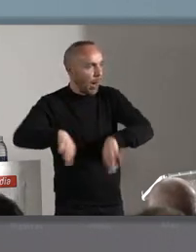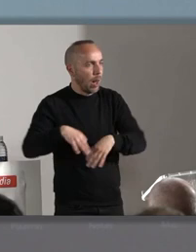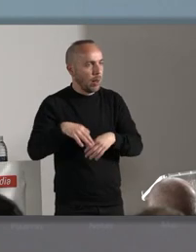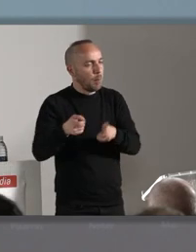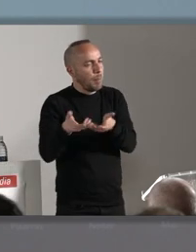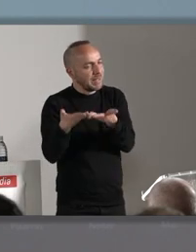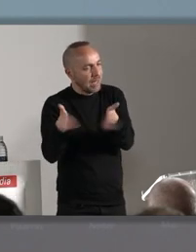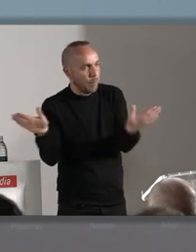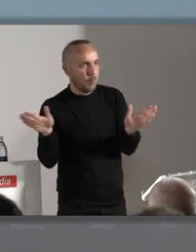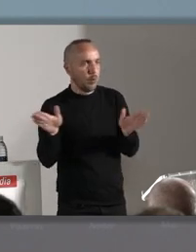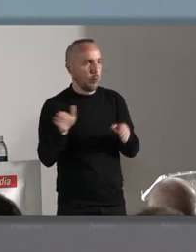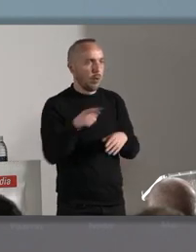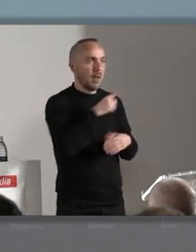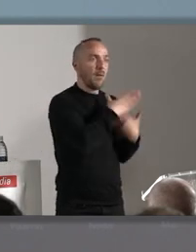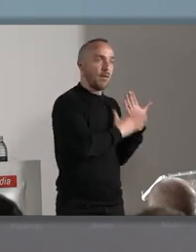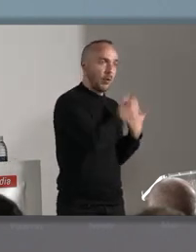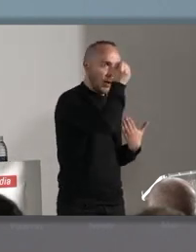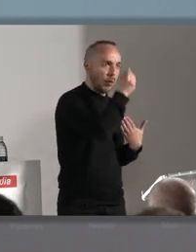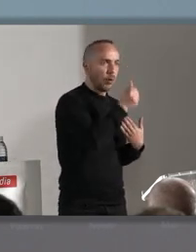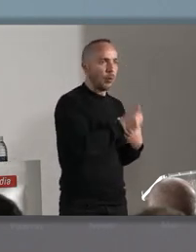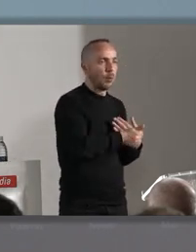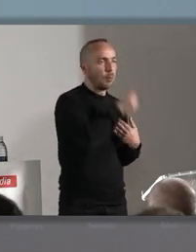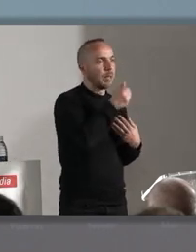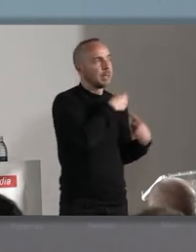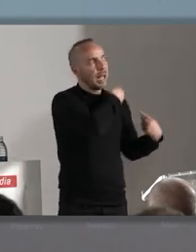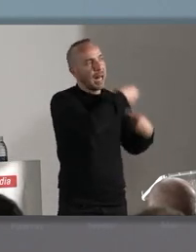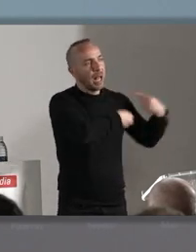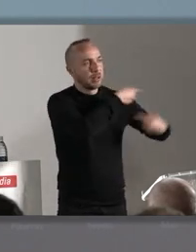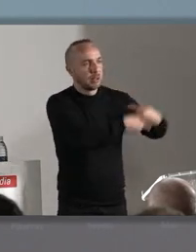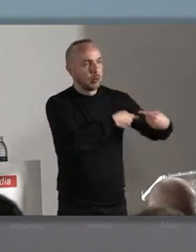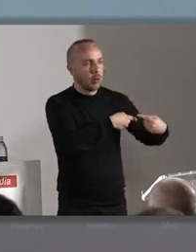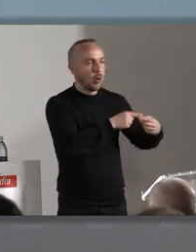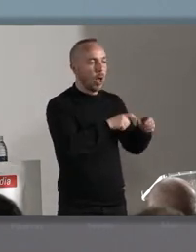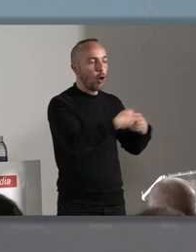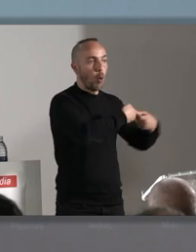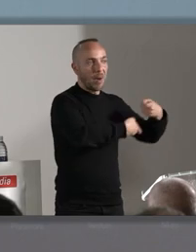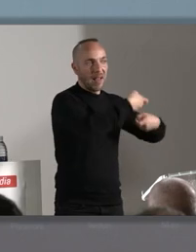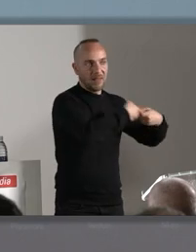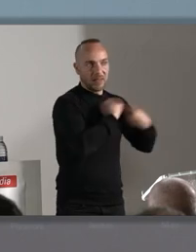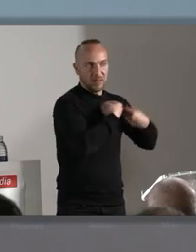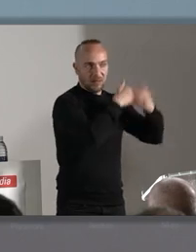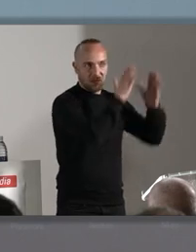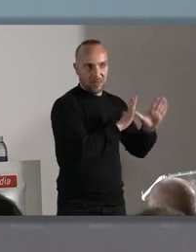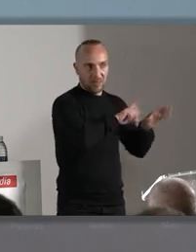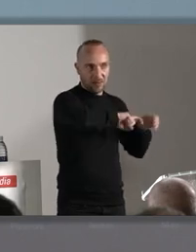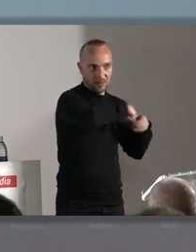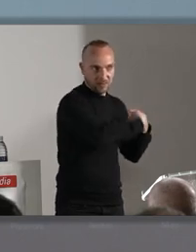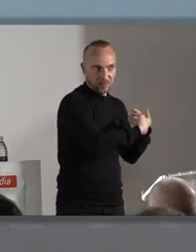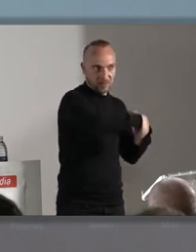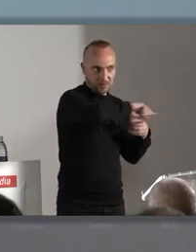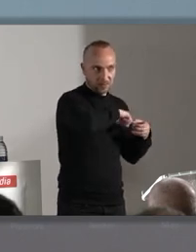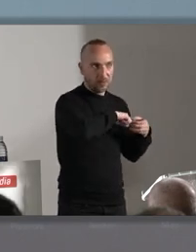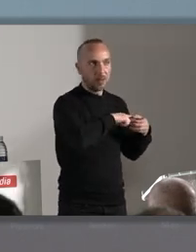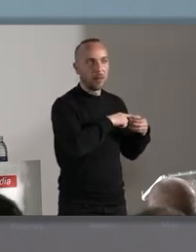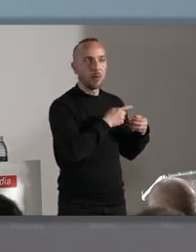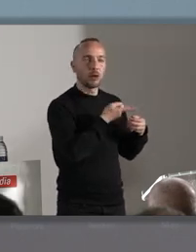amplia, y la federación, pues, más, de forma más clásica, pues, las cooperativas de vivienda, aunque sí que hemos hecho un proceso de amplitud,